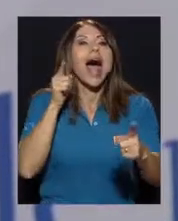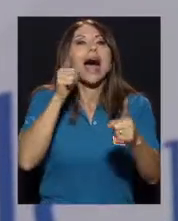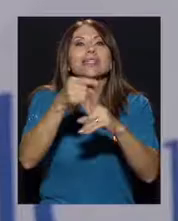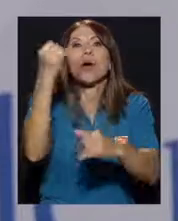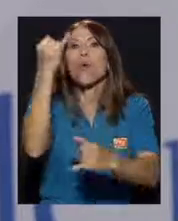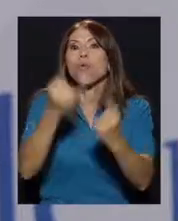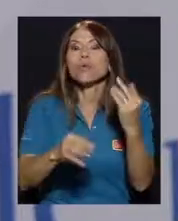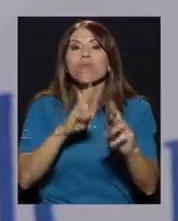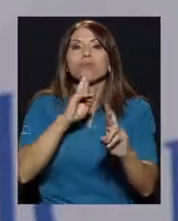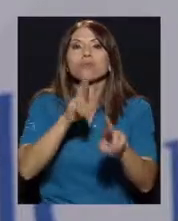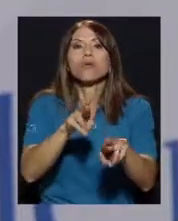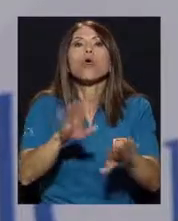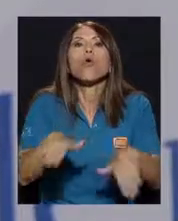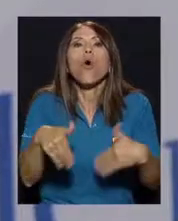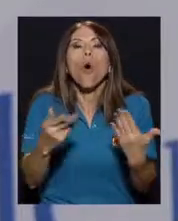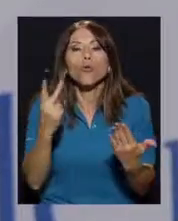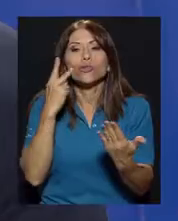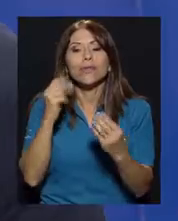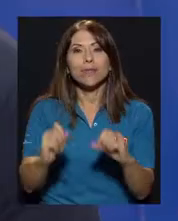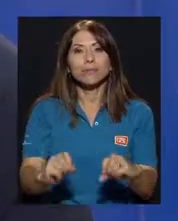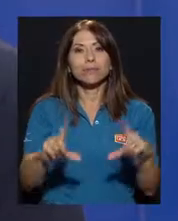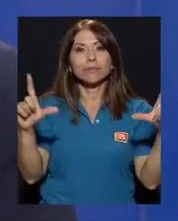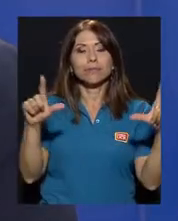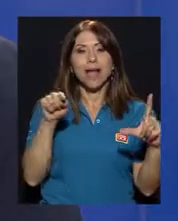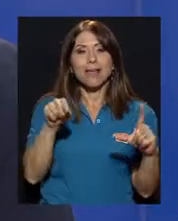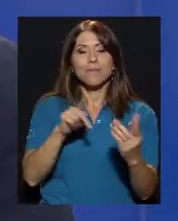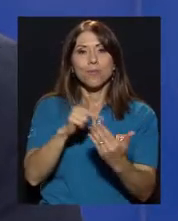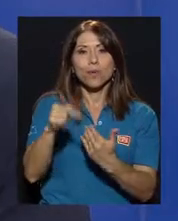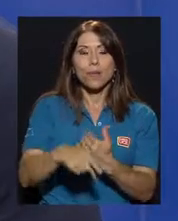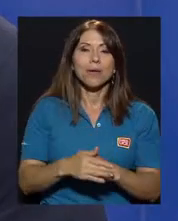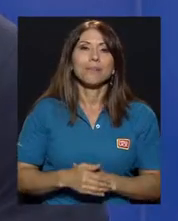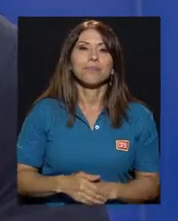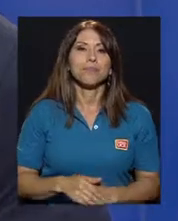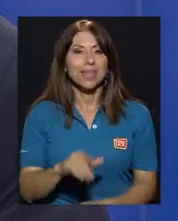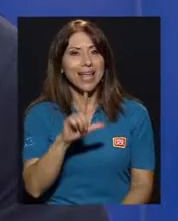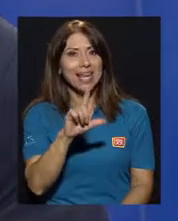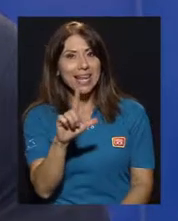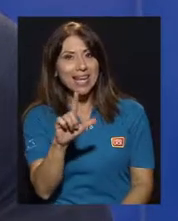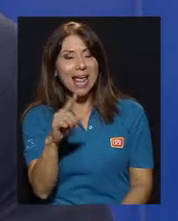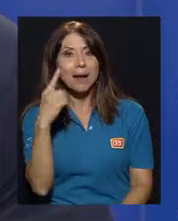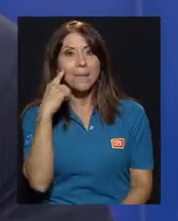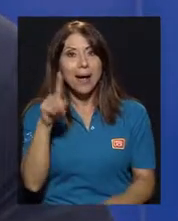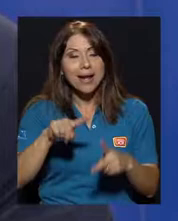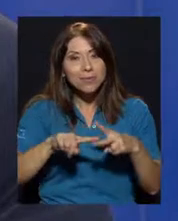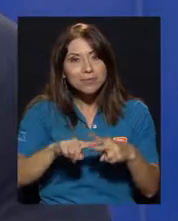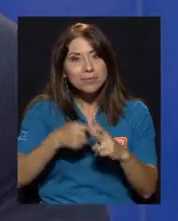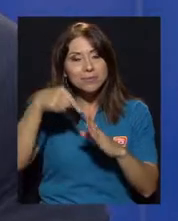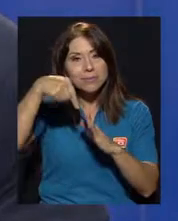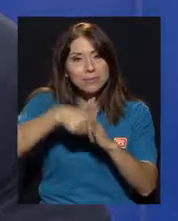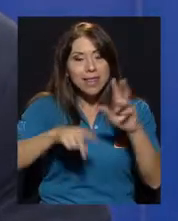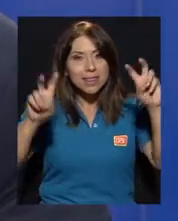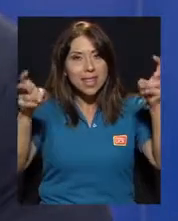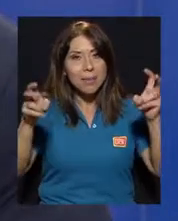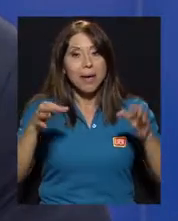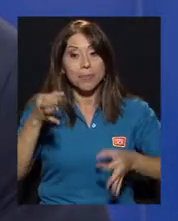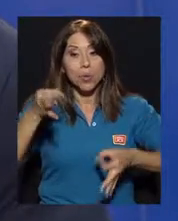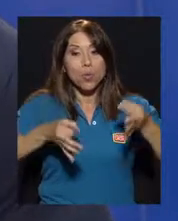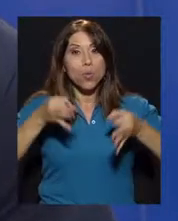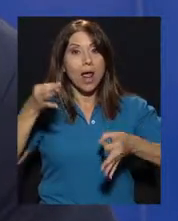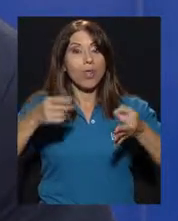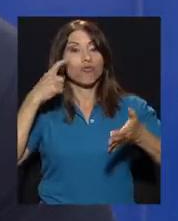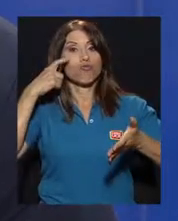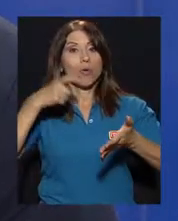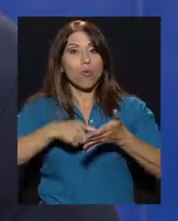sale la señal al aire lilian para adentrarnos en el tema que precisamente el jurado decide reconocer